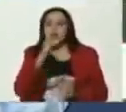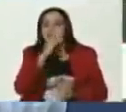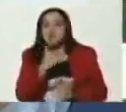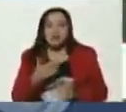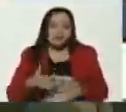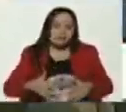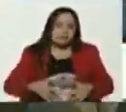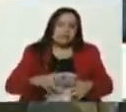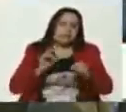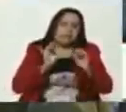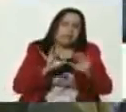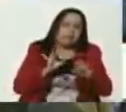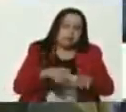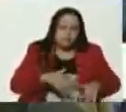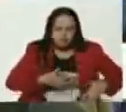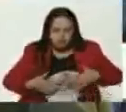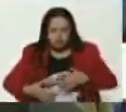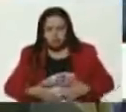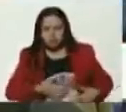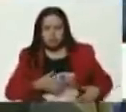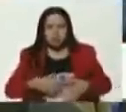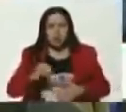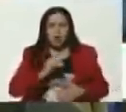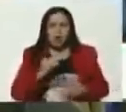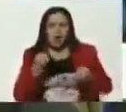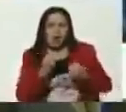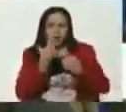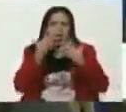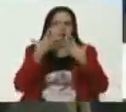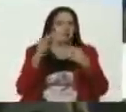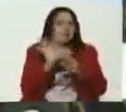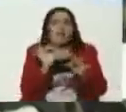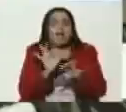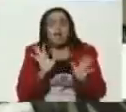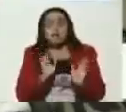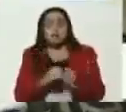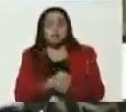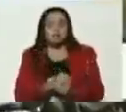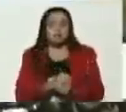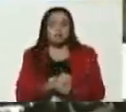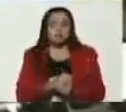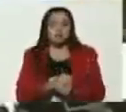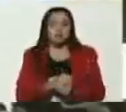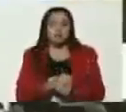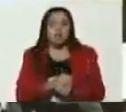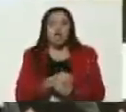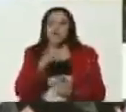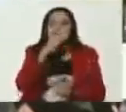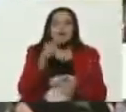gastritis, ni alergias, nada. No estaba la OEA.